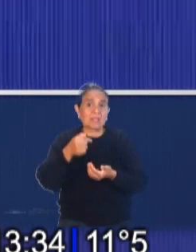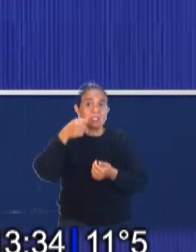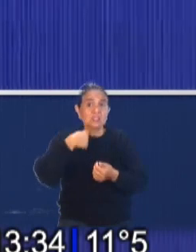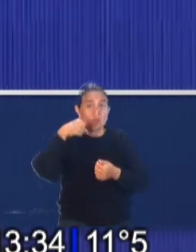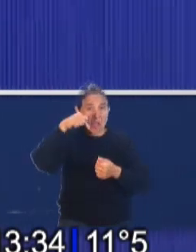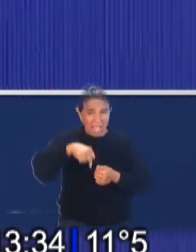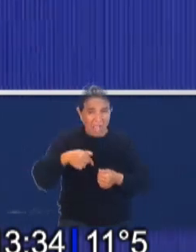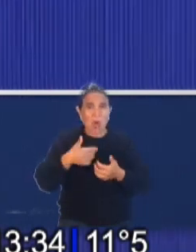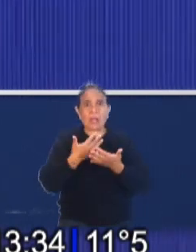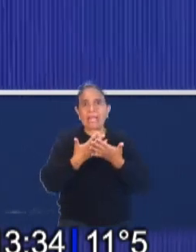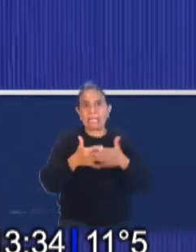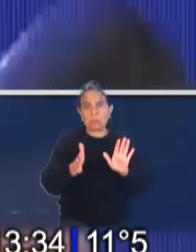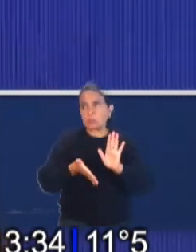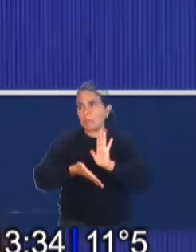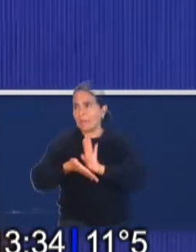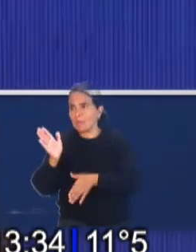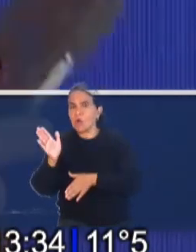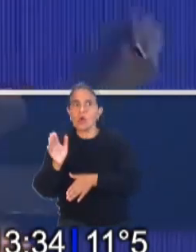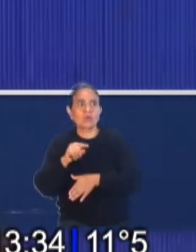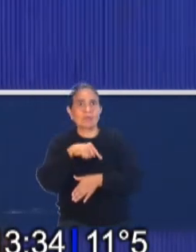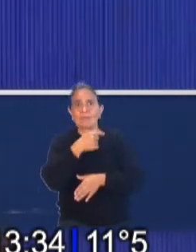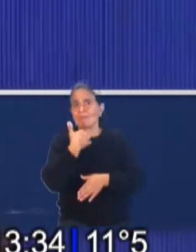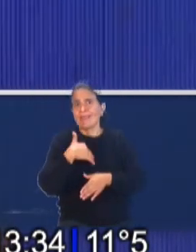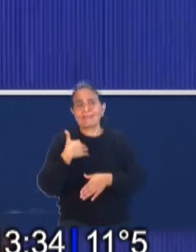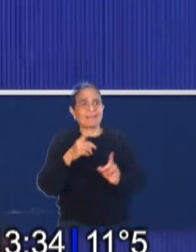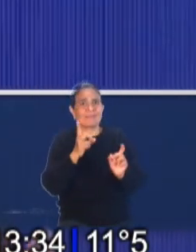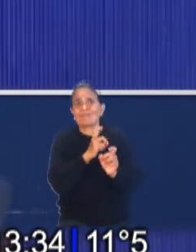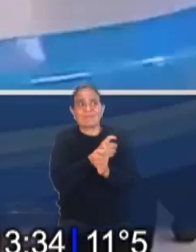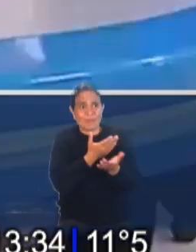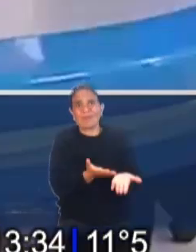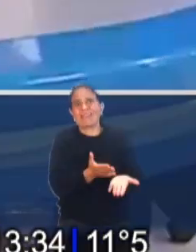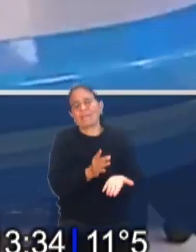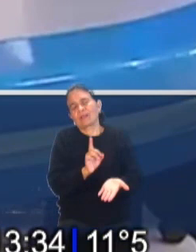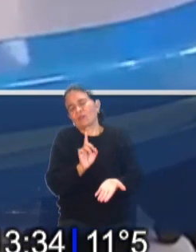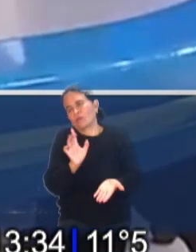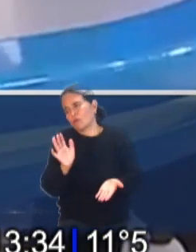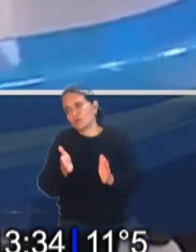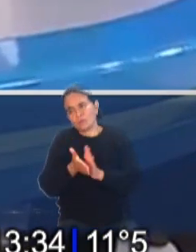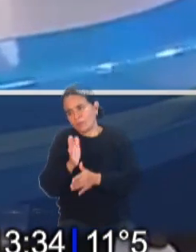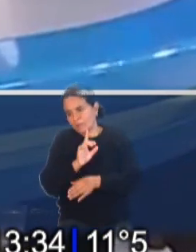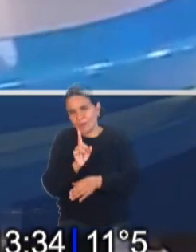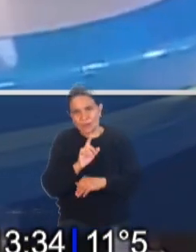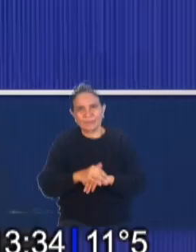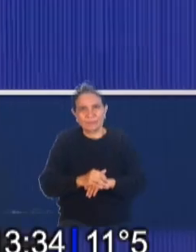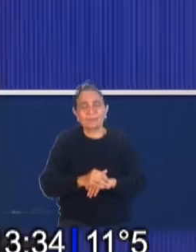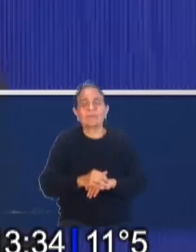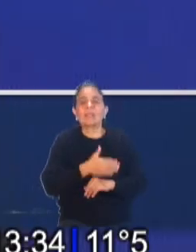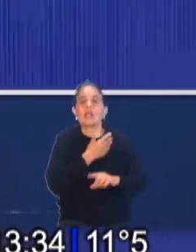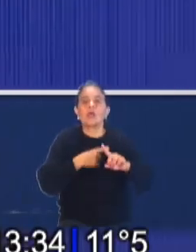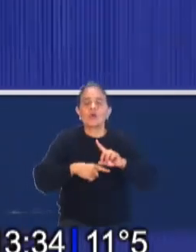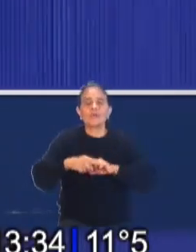le haría mucho daño a la estabilidad de la Argentina. Adelantó además que el gobierno prevé